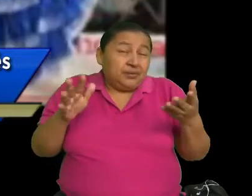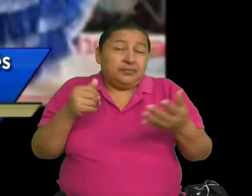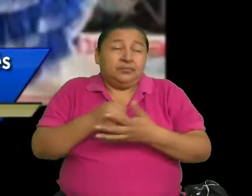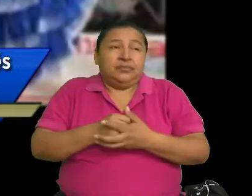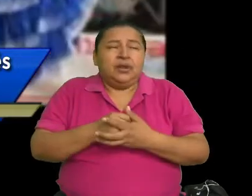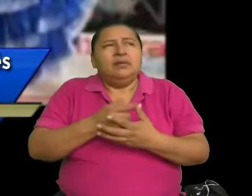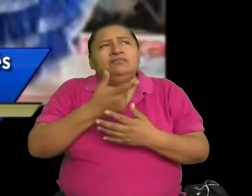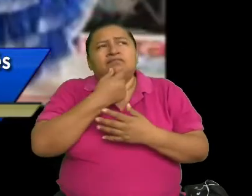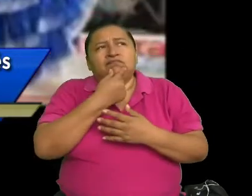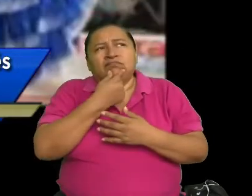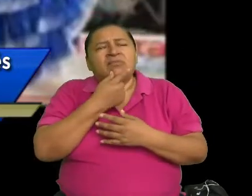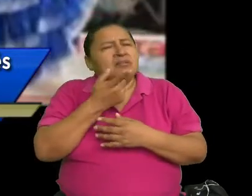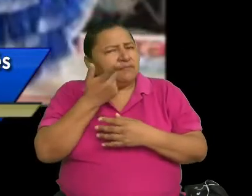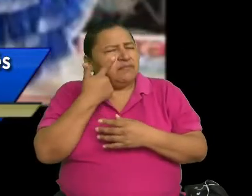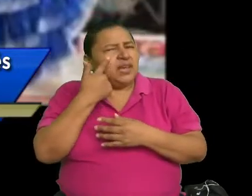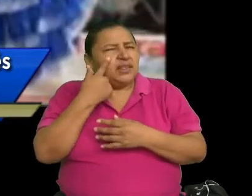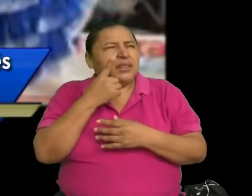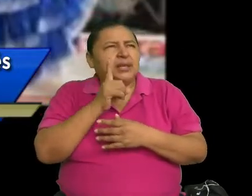que en